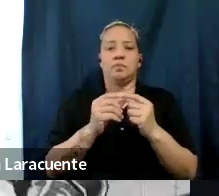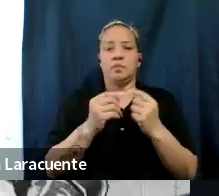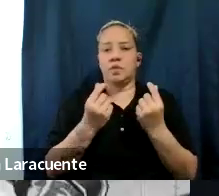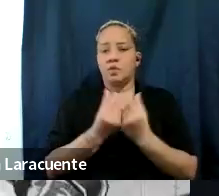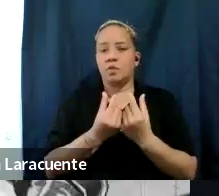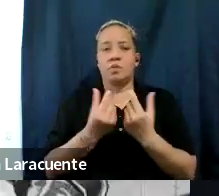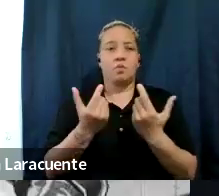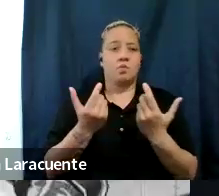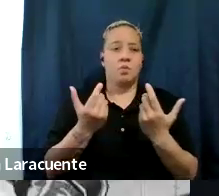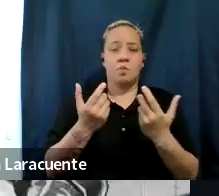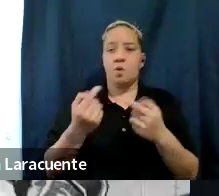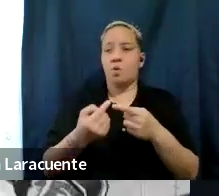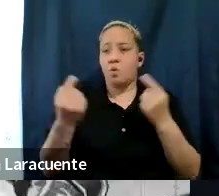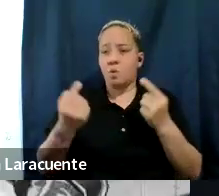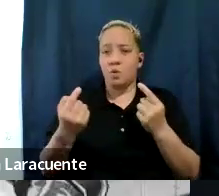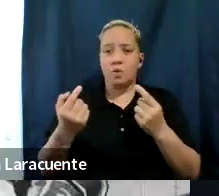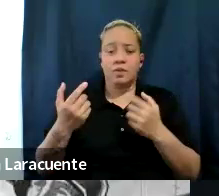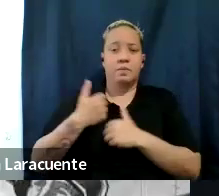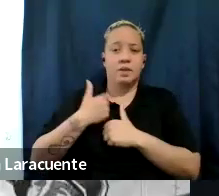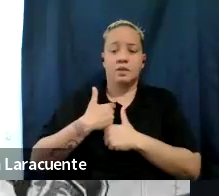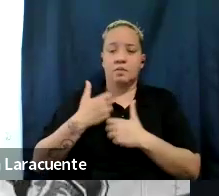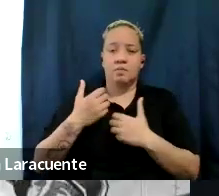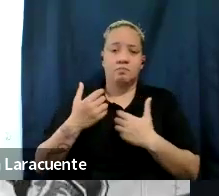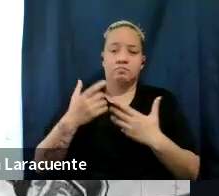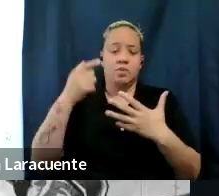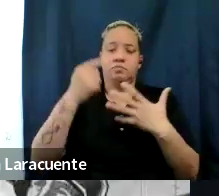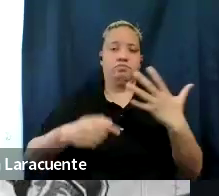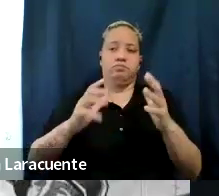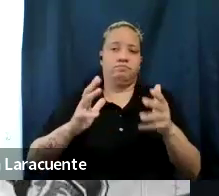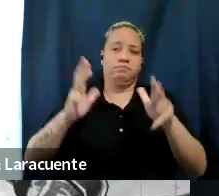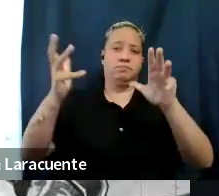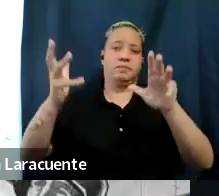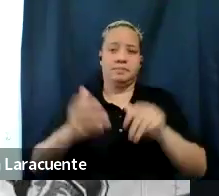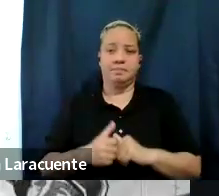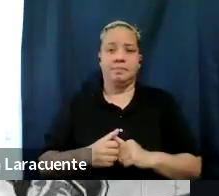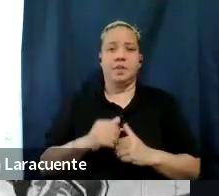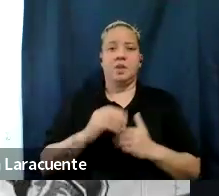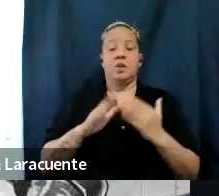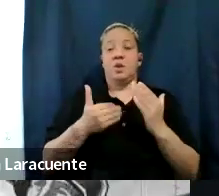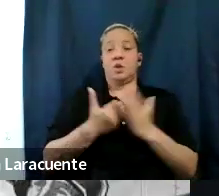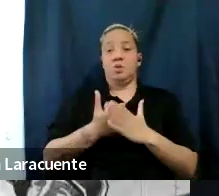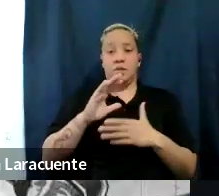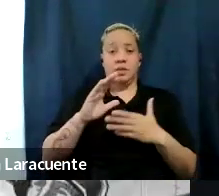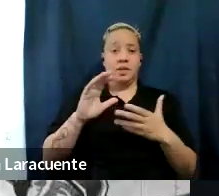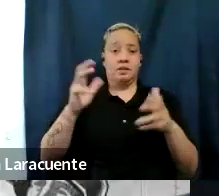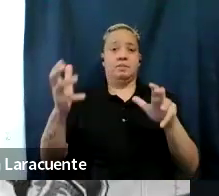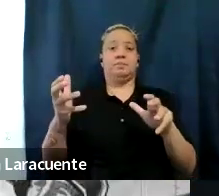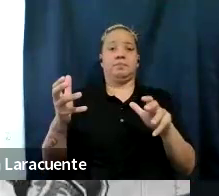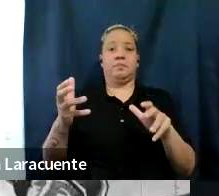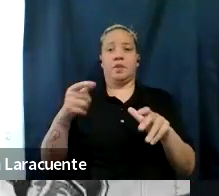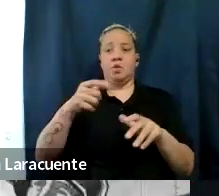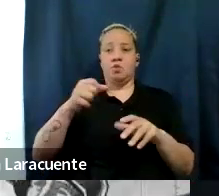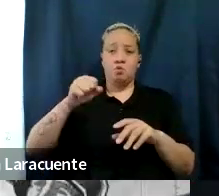anarcosindicalistas contra militares sublevados. Bueno, fue un caos, la verdad. Y todo ese caos le cogió, esto es un bombardeo